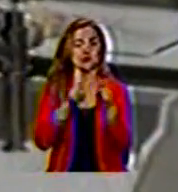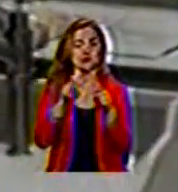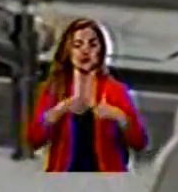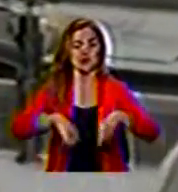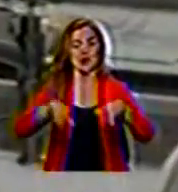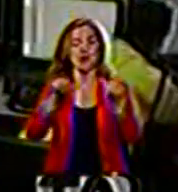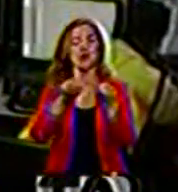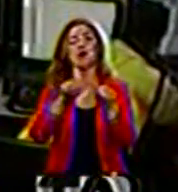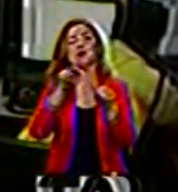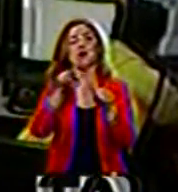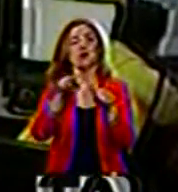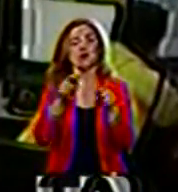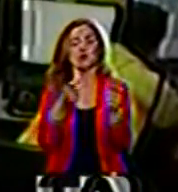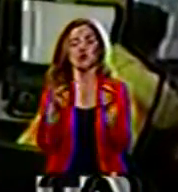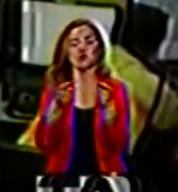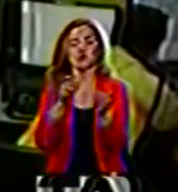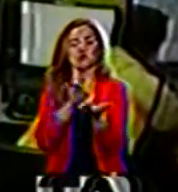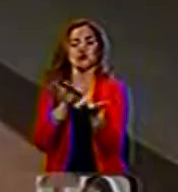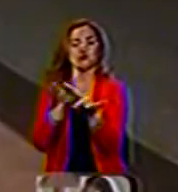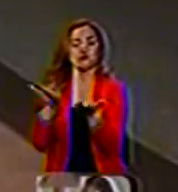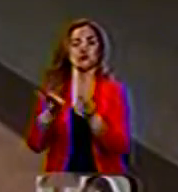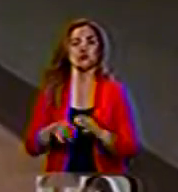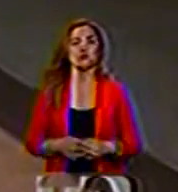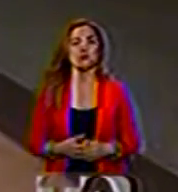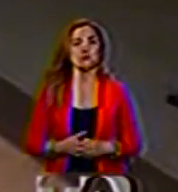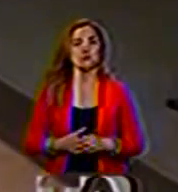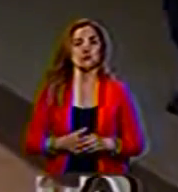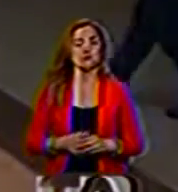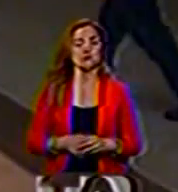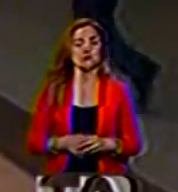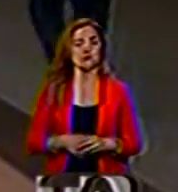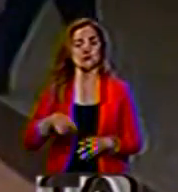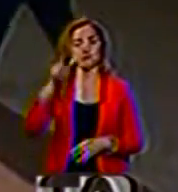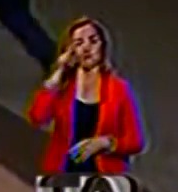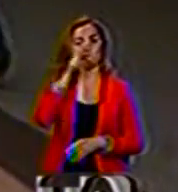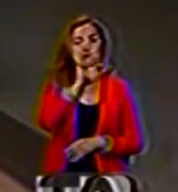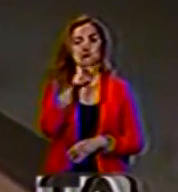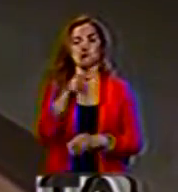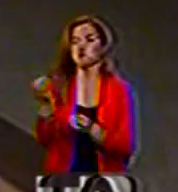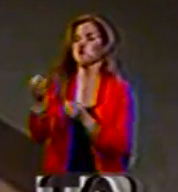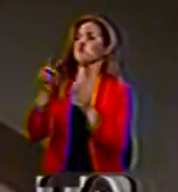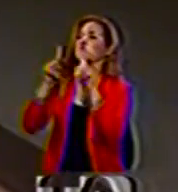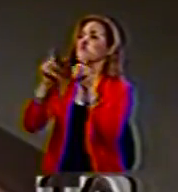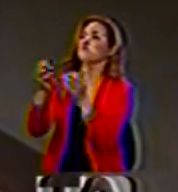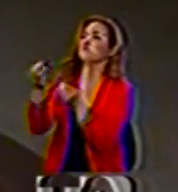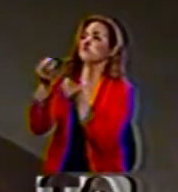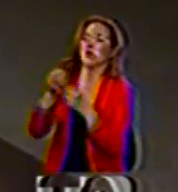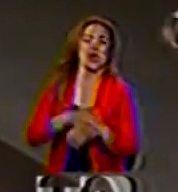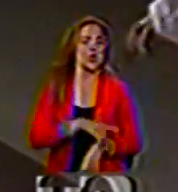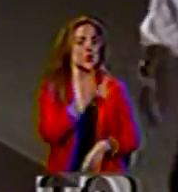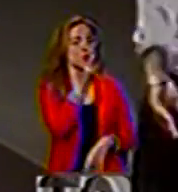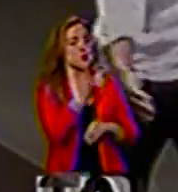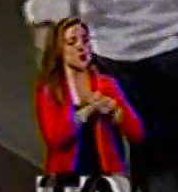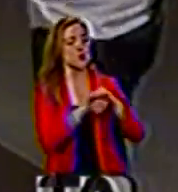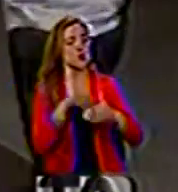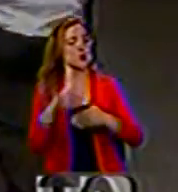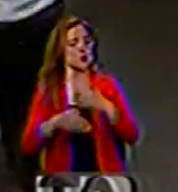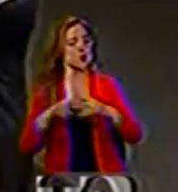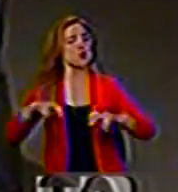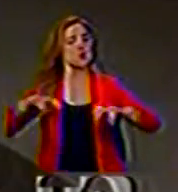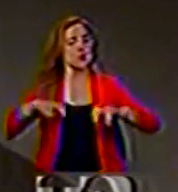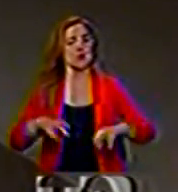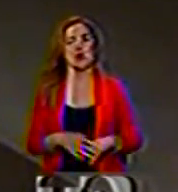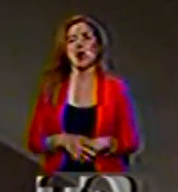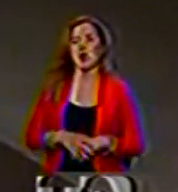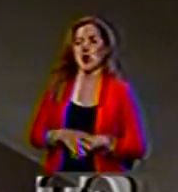área de monitoreo fueron separadas del ministerio. Por estar bajo reserva, la Fiscalía no nos ha proporcionado información sobre cómo avanza este